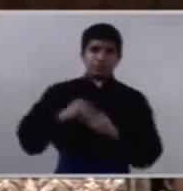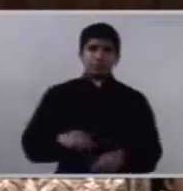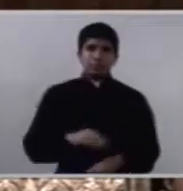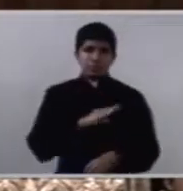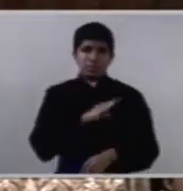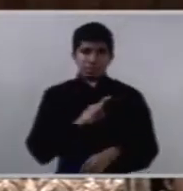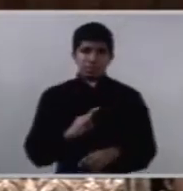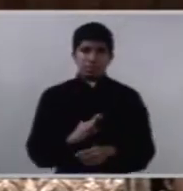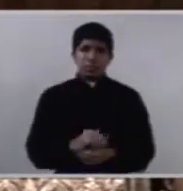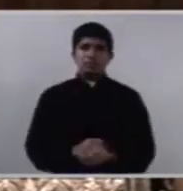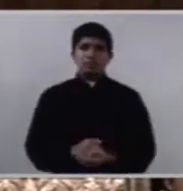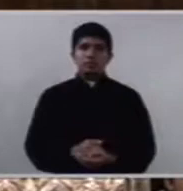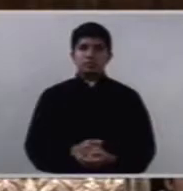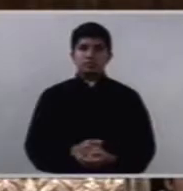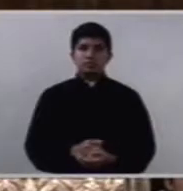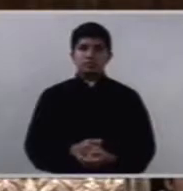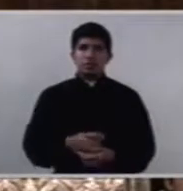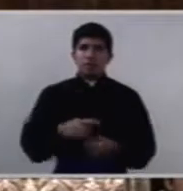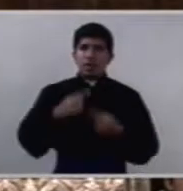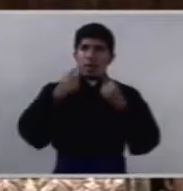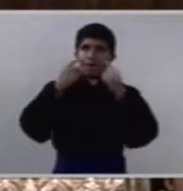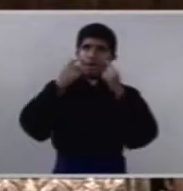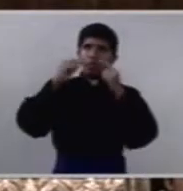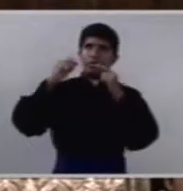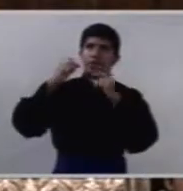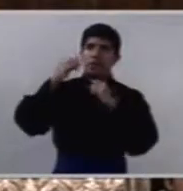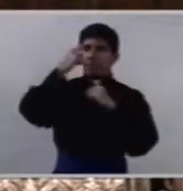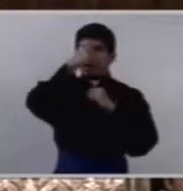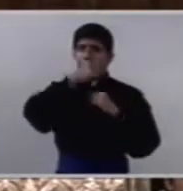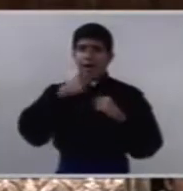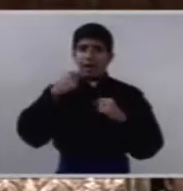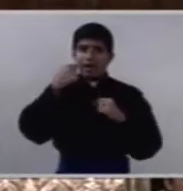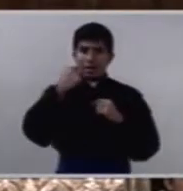posible. Contemplando el rostro de María,